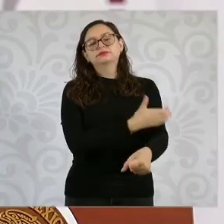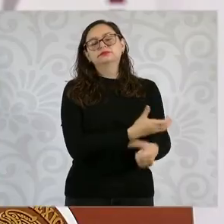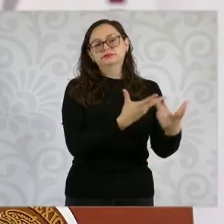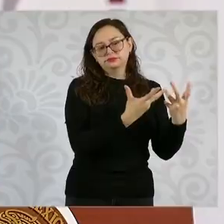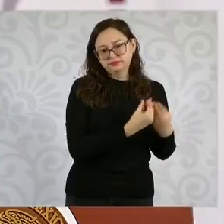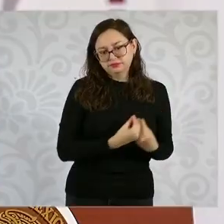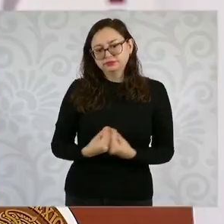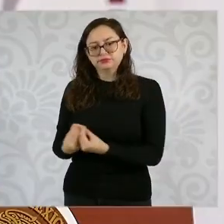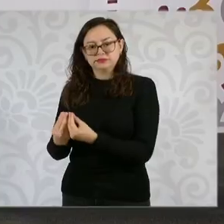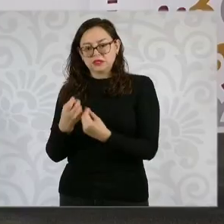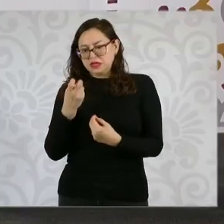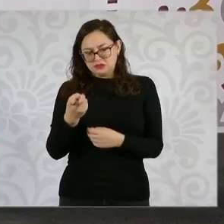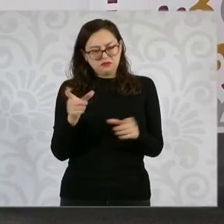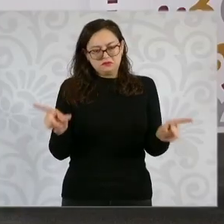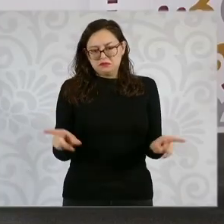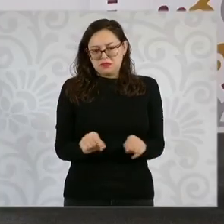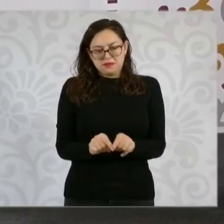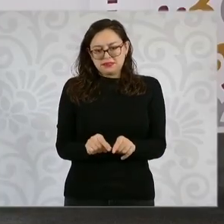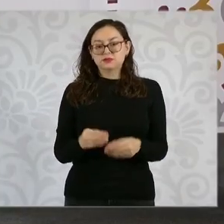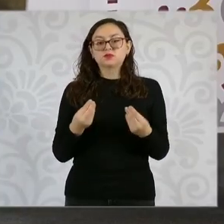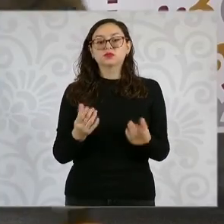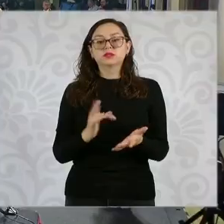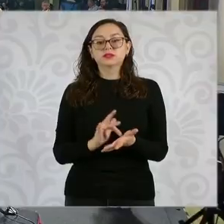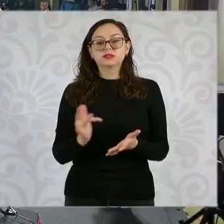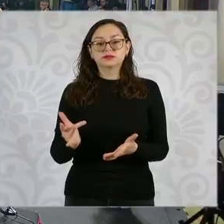de atención. Muchas gracias.